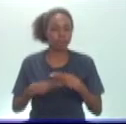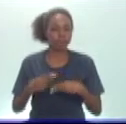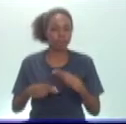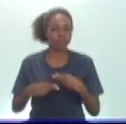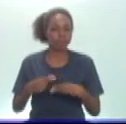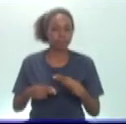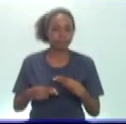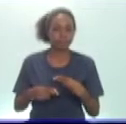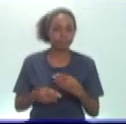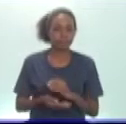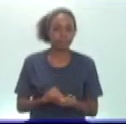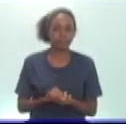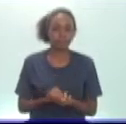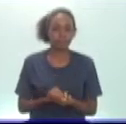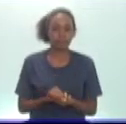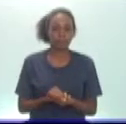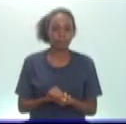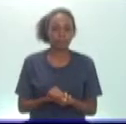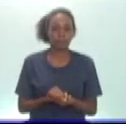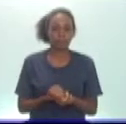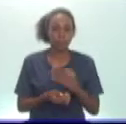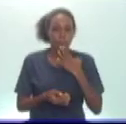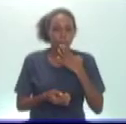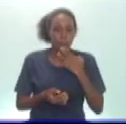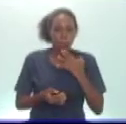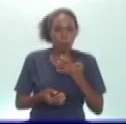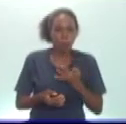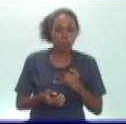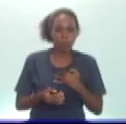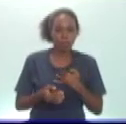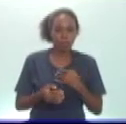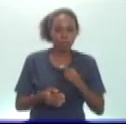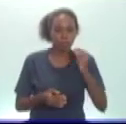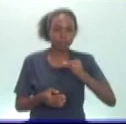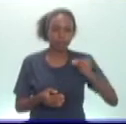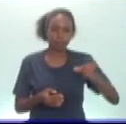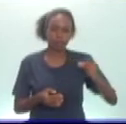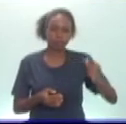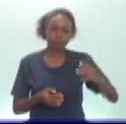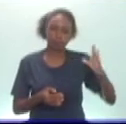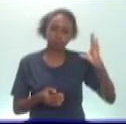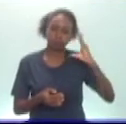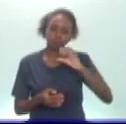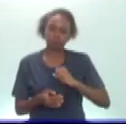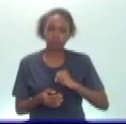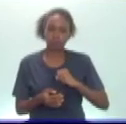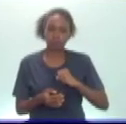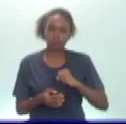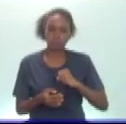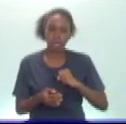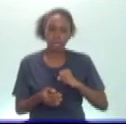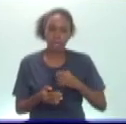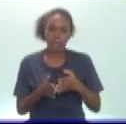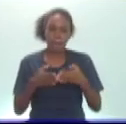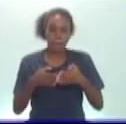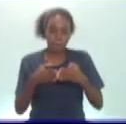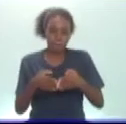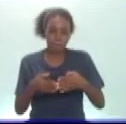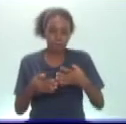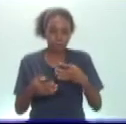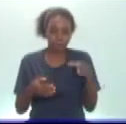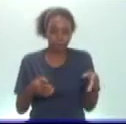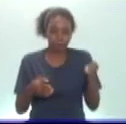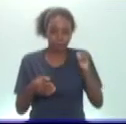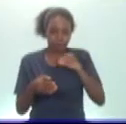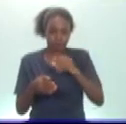es la cantidad de personas en total que ha transportado el barco durante ese año. Ese es